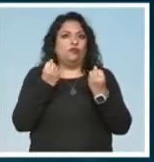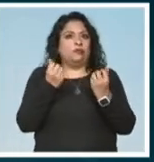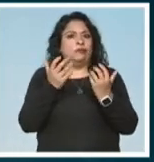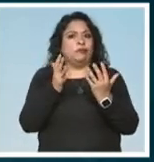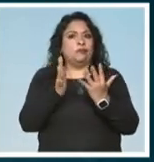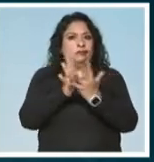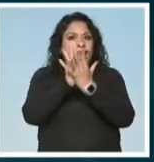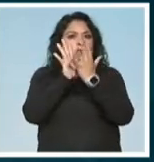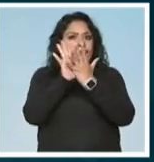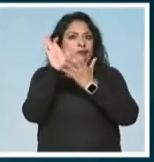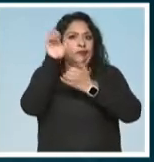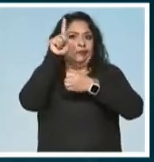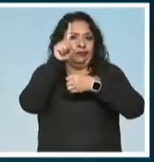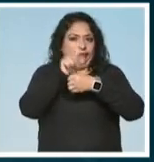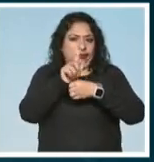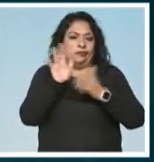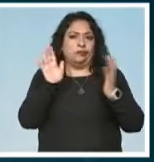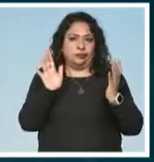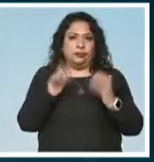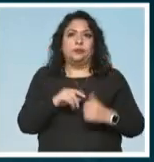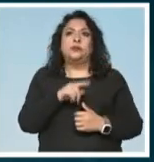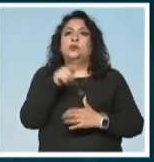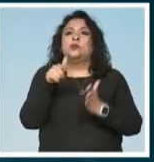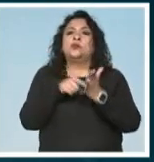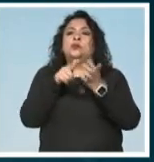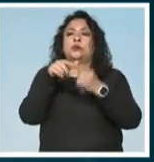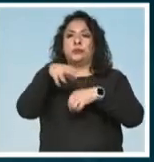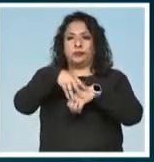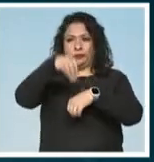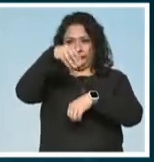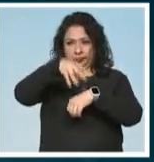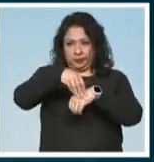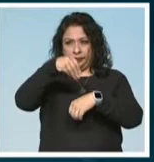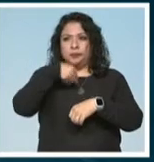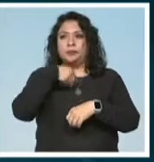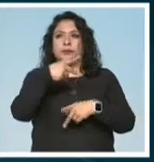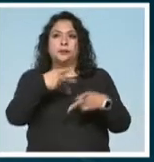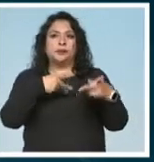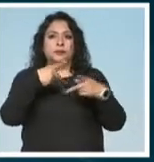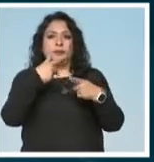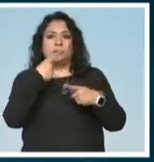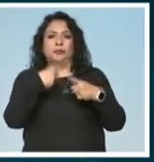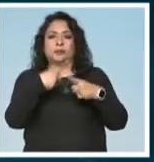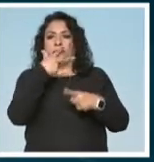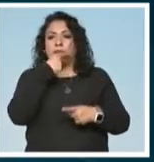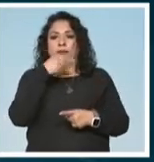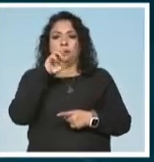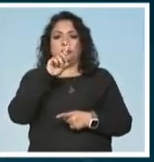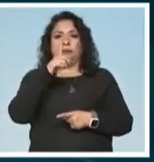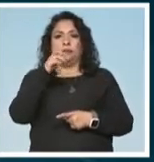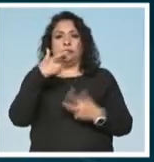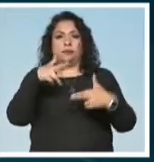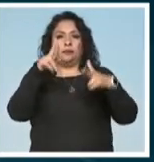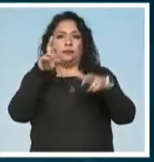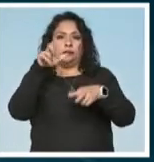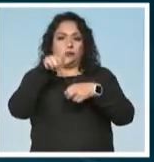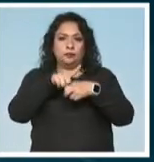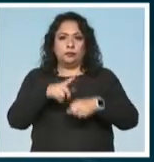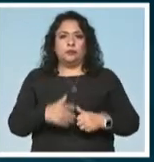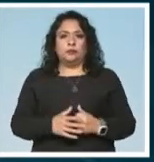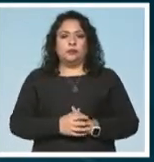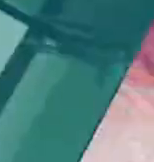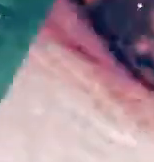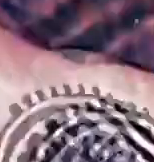actividad cultural que se encuentra en Suecia. Esto nos ha preparado Edgardo Bermejo en Diáspora Cultural.